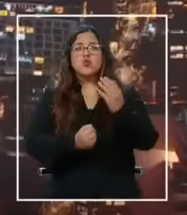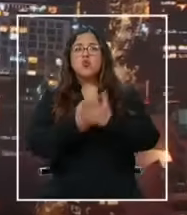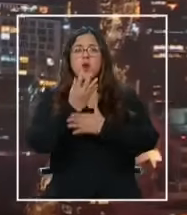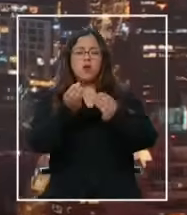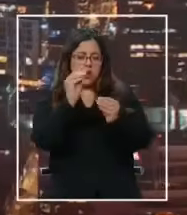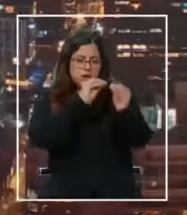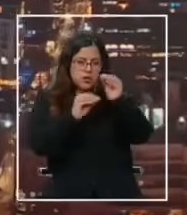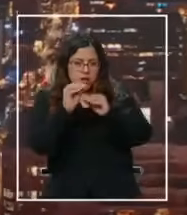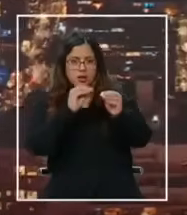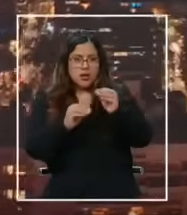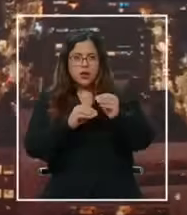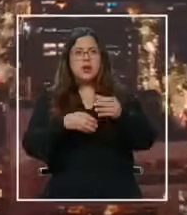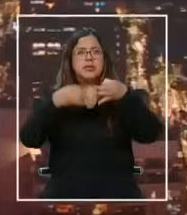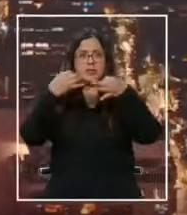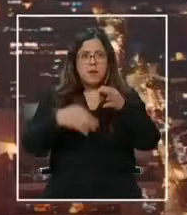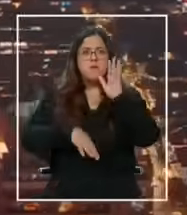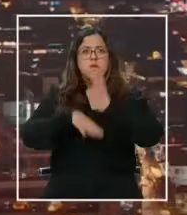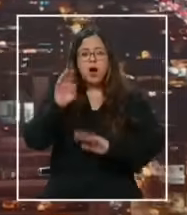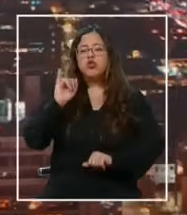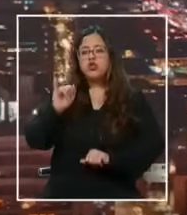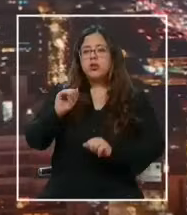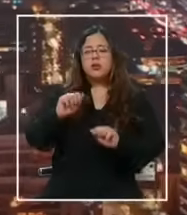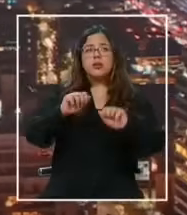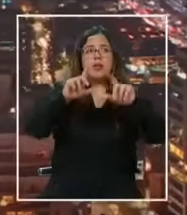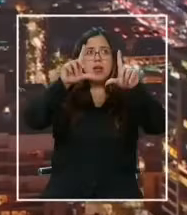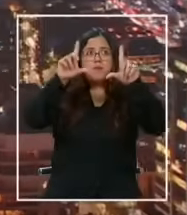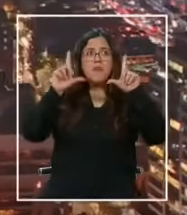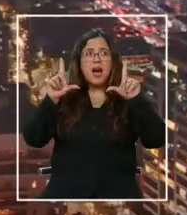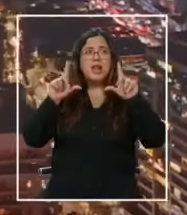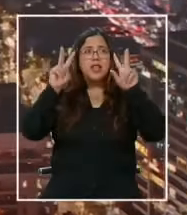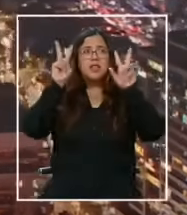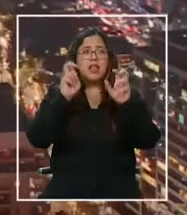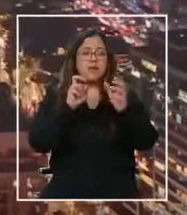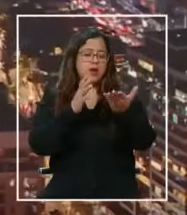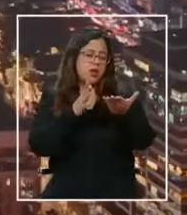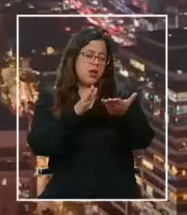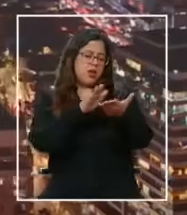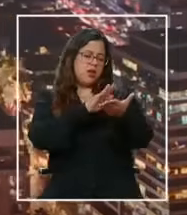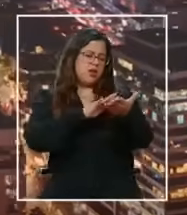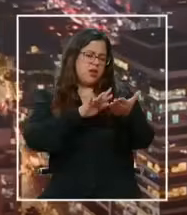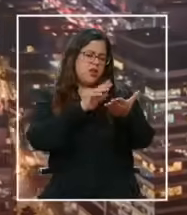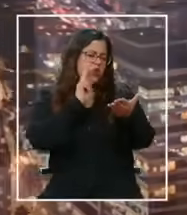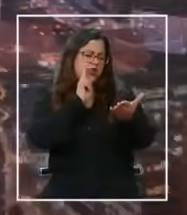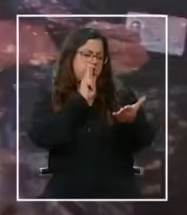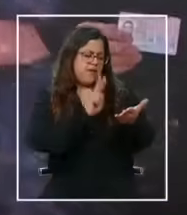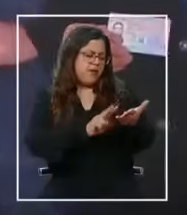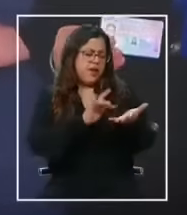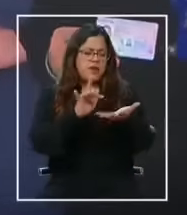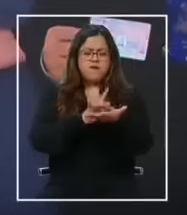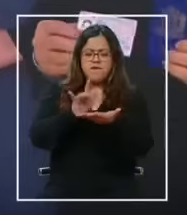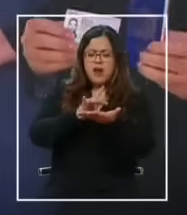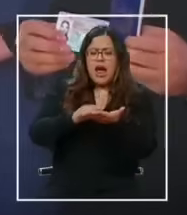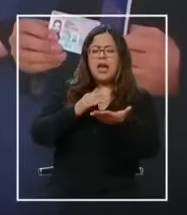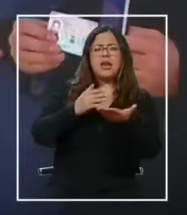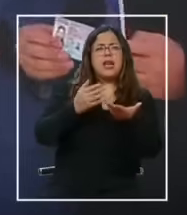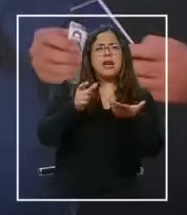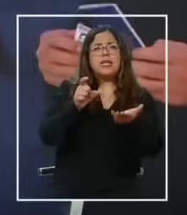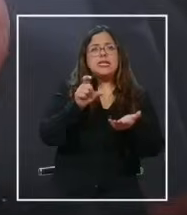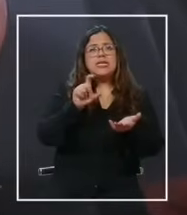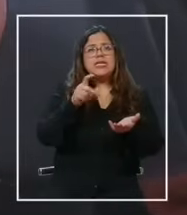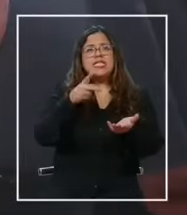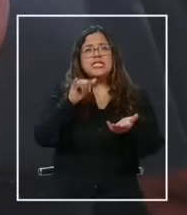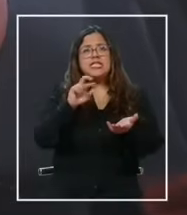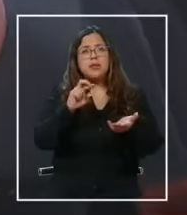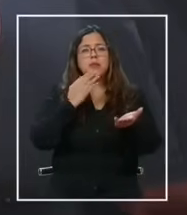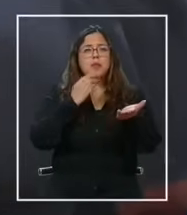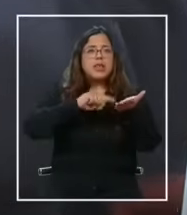diseño y mayor estándar de seguridad claro imágenes en tinta invisible un chip inversiones En braile y tecnología de punta que tendrán su